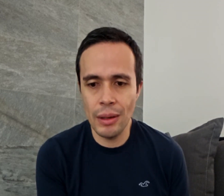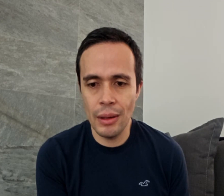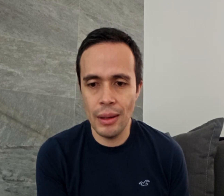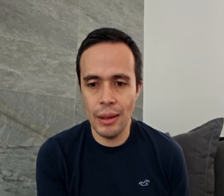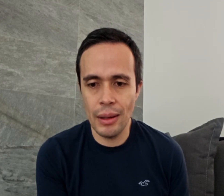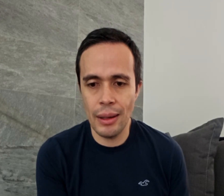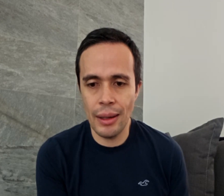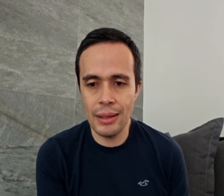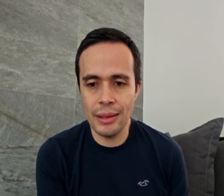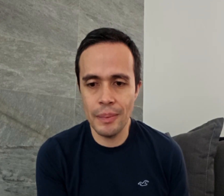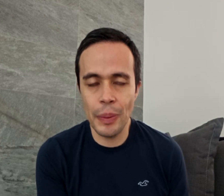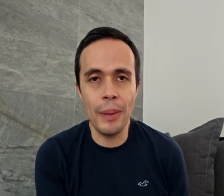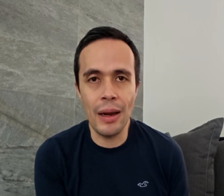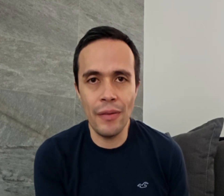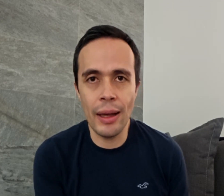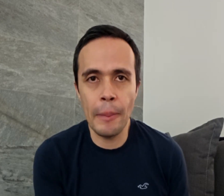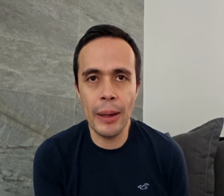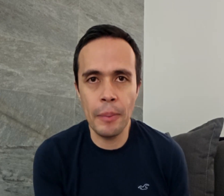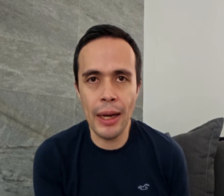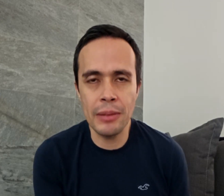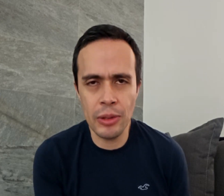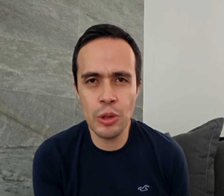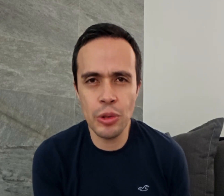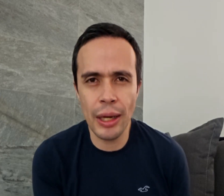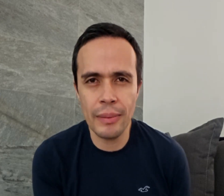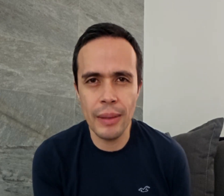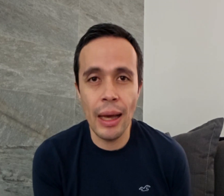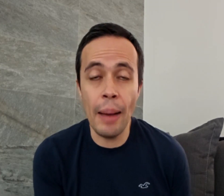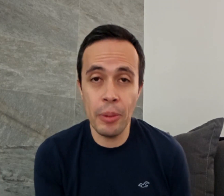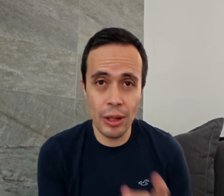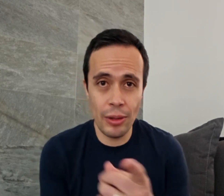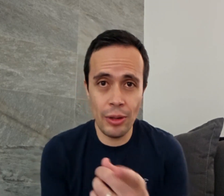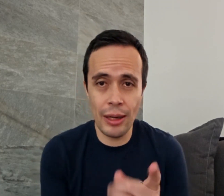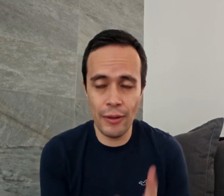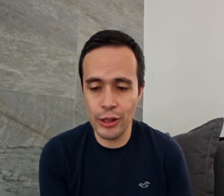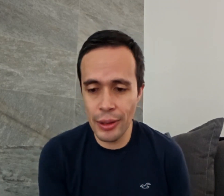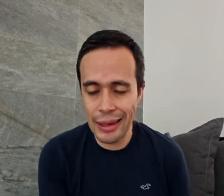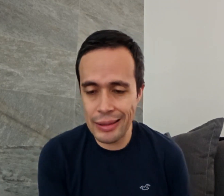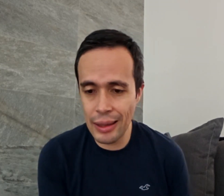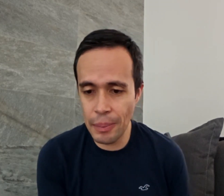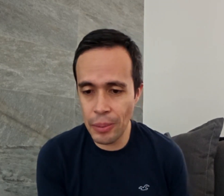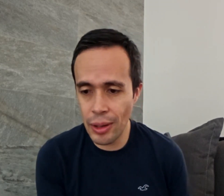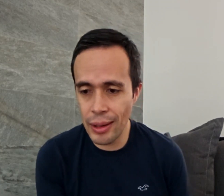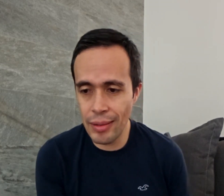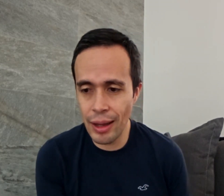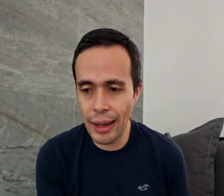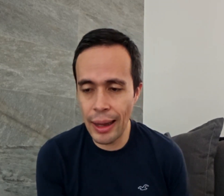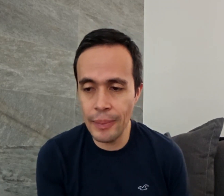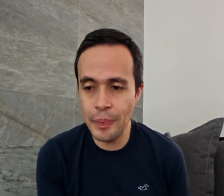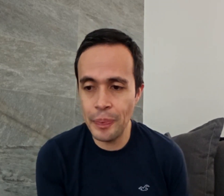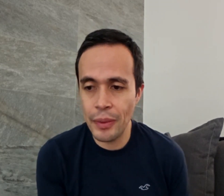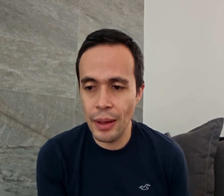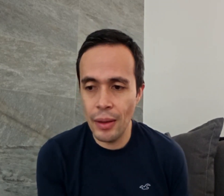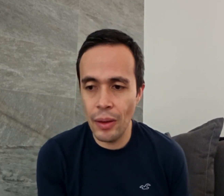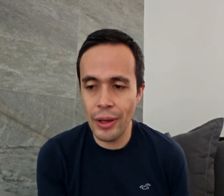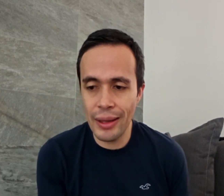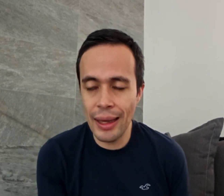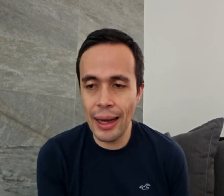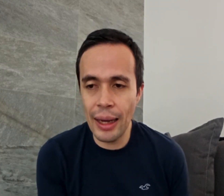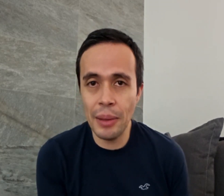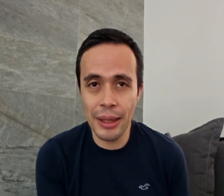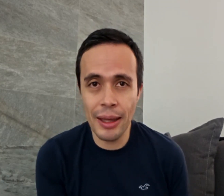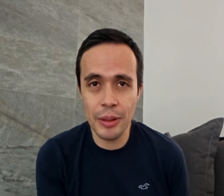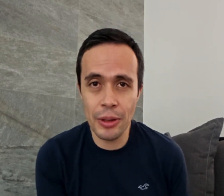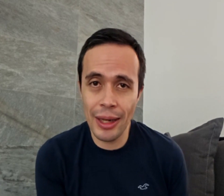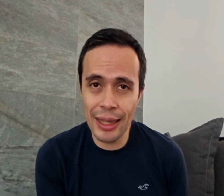orientación que es benéfica para el país. Vamos a escuchar. Ah, por cierto, hay otra reflexión interesante porque dice que hoy en